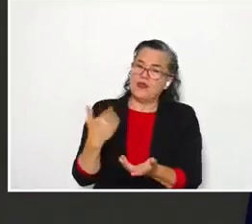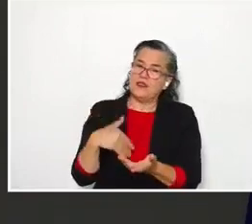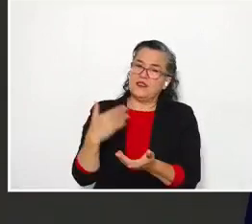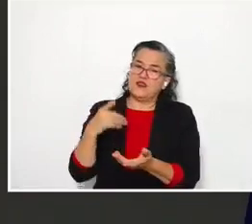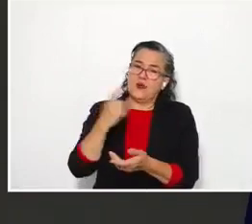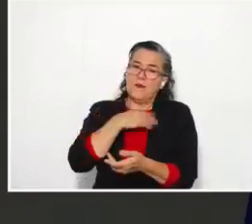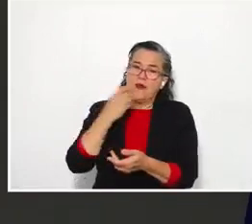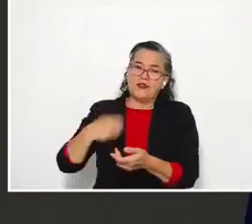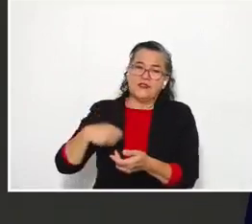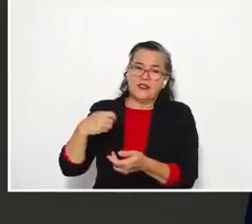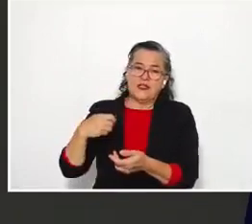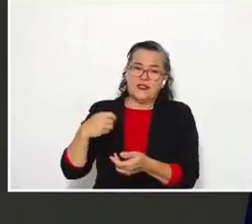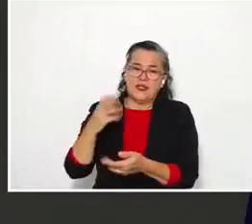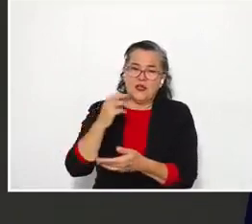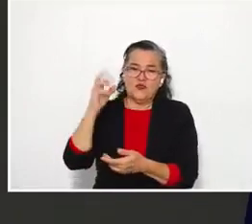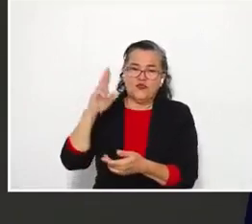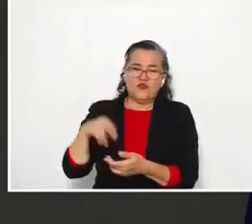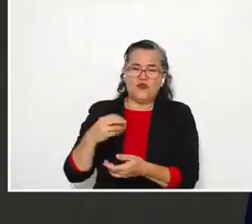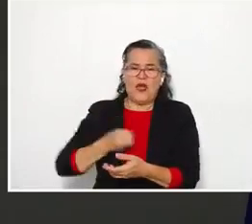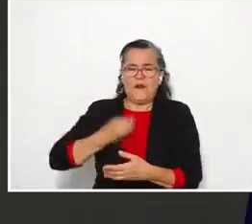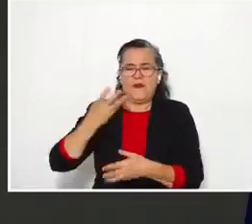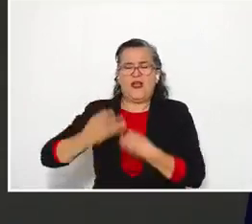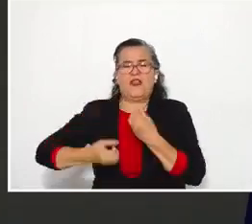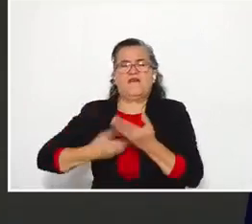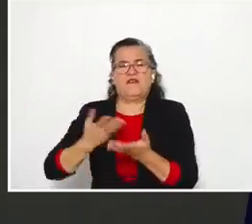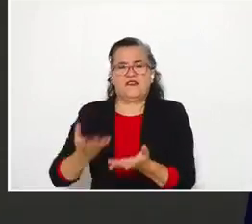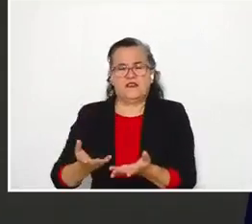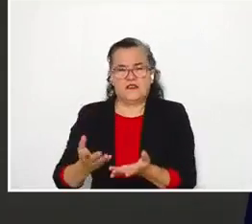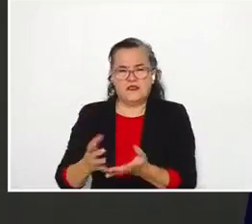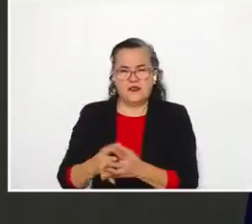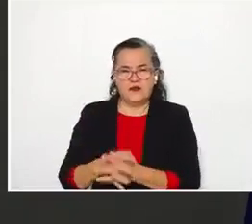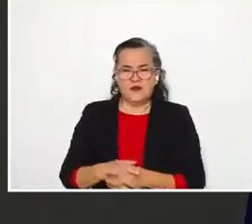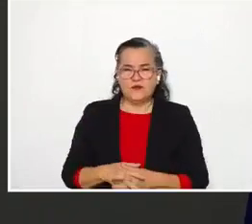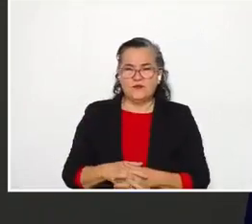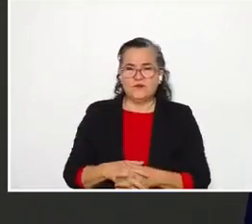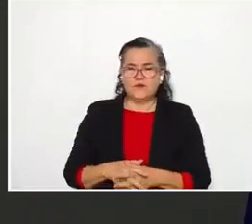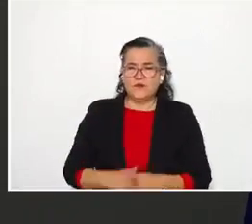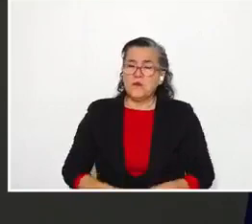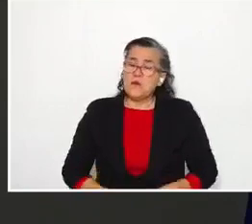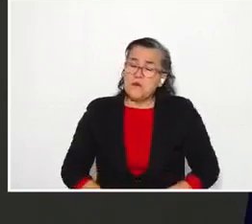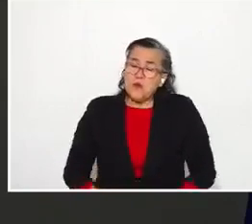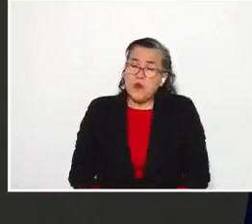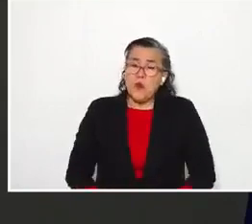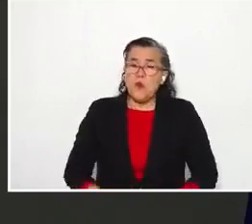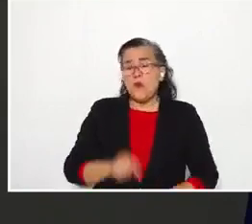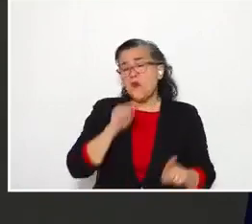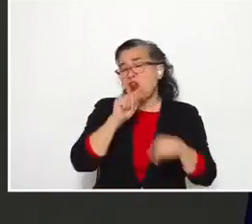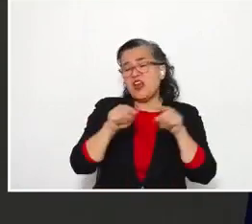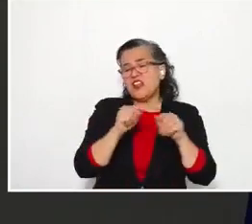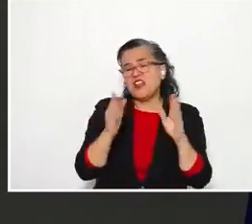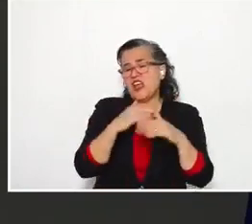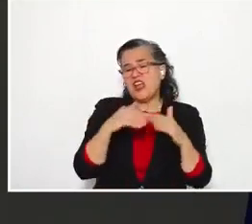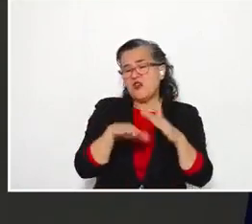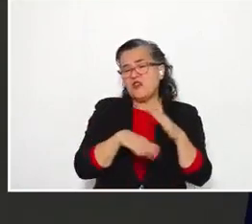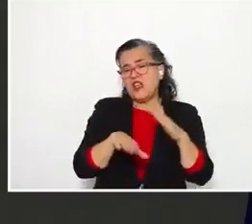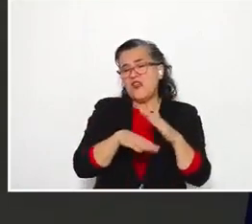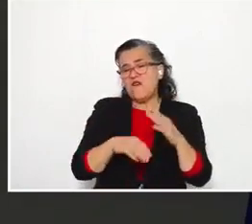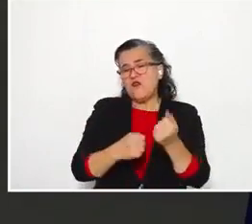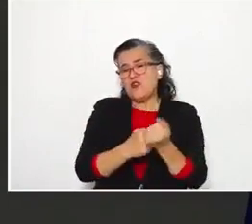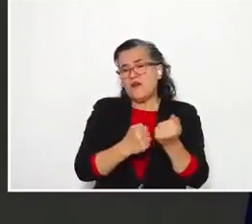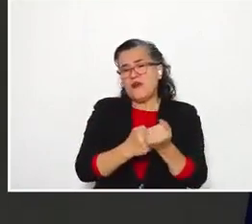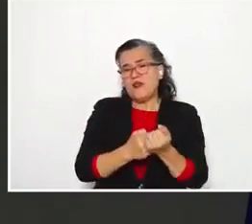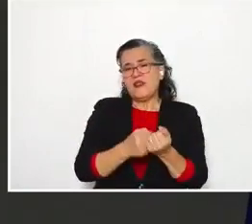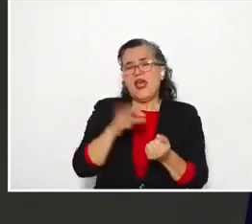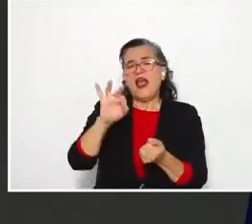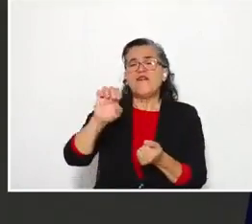El señor presidente de la República ha manifestado en varias ocasiones una crítica sin fundamento a la repartición del